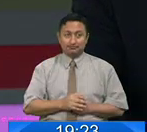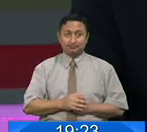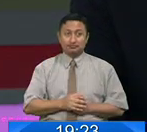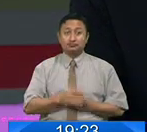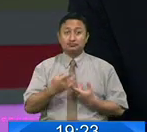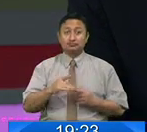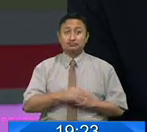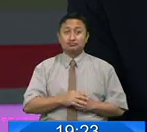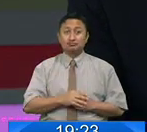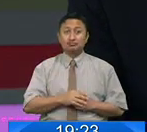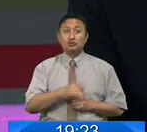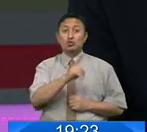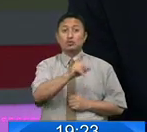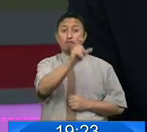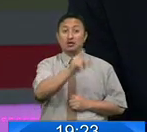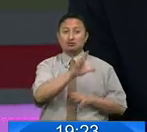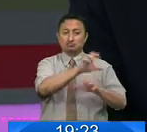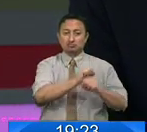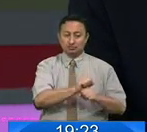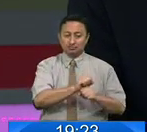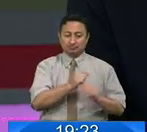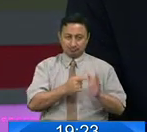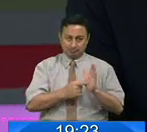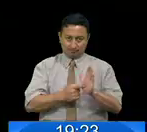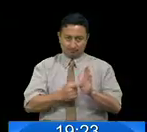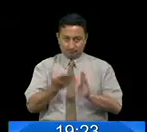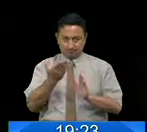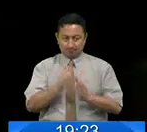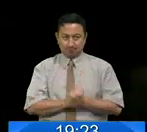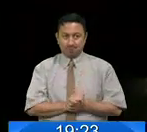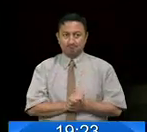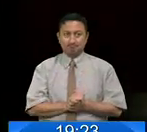también la captura de un individuo que contamos